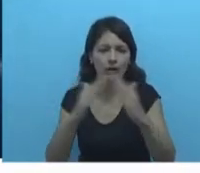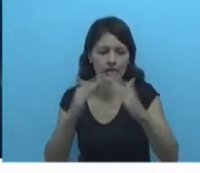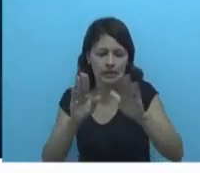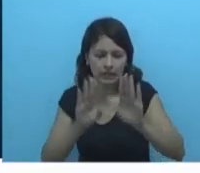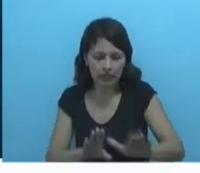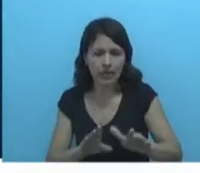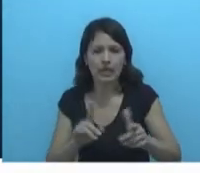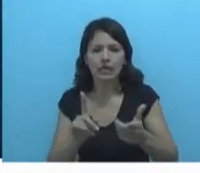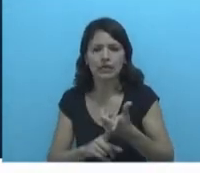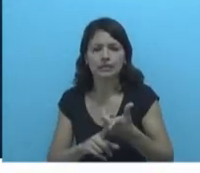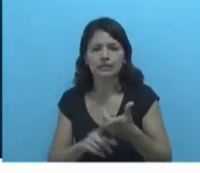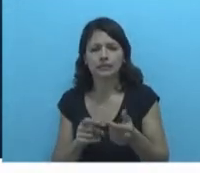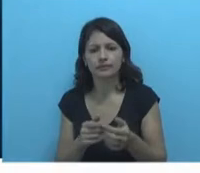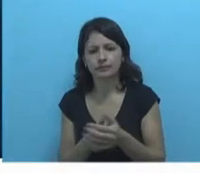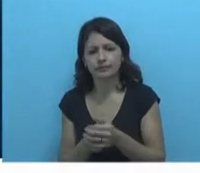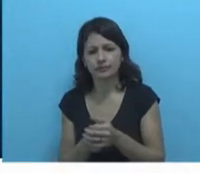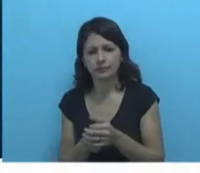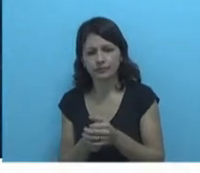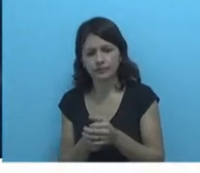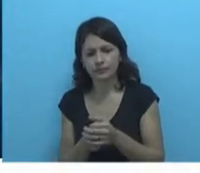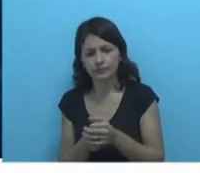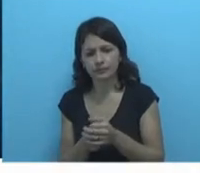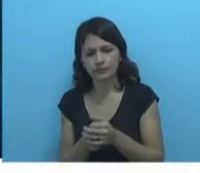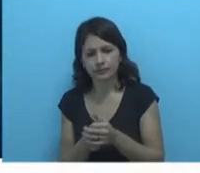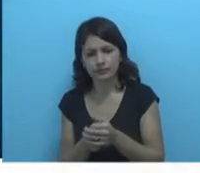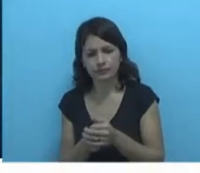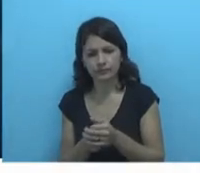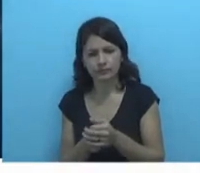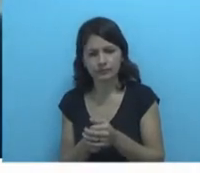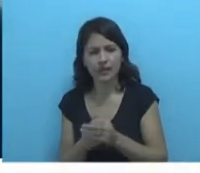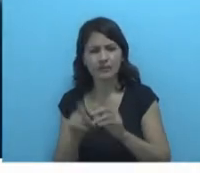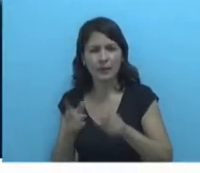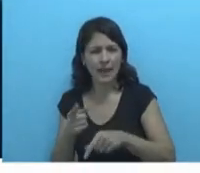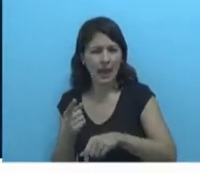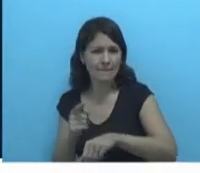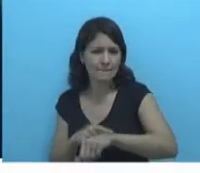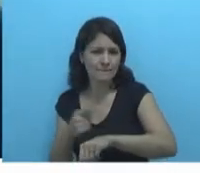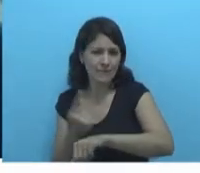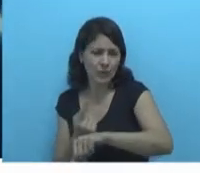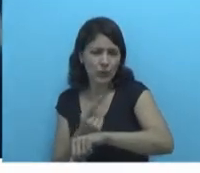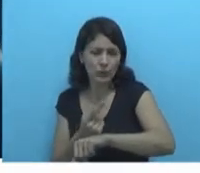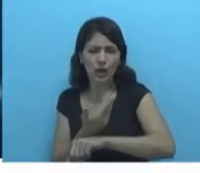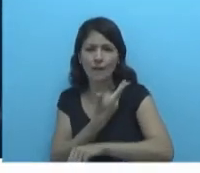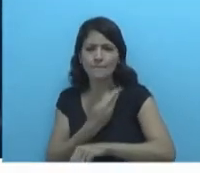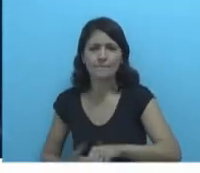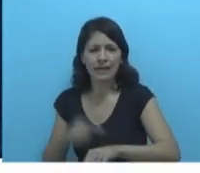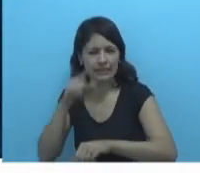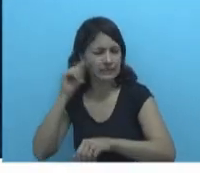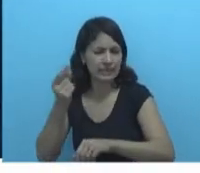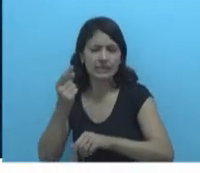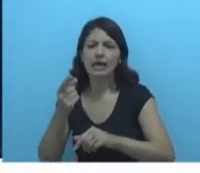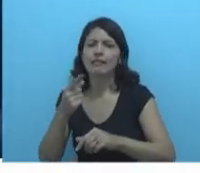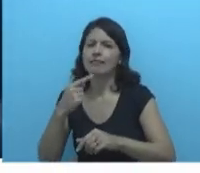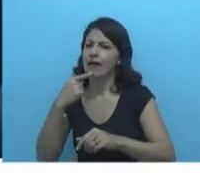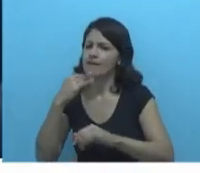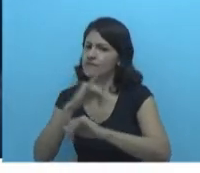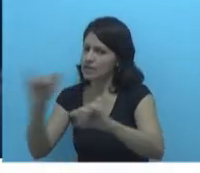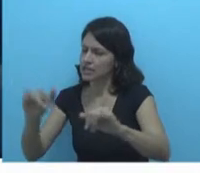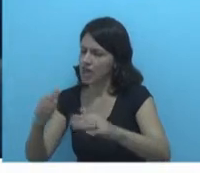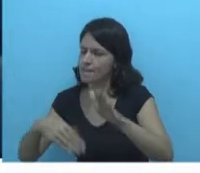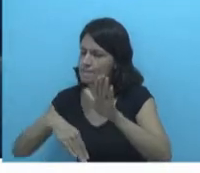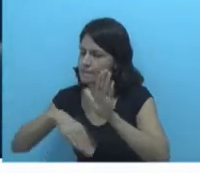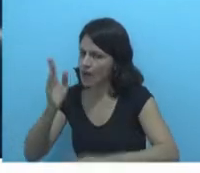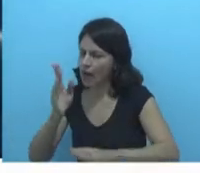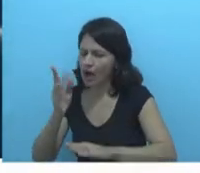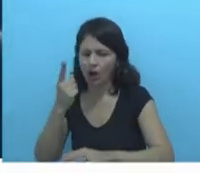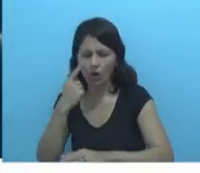que tengo conocimiento que en los próximos minutos el presidente de la Nación estaría anunciando nuevas medidas, es que solicitamos